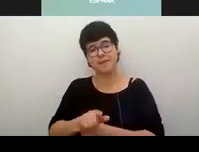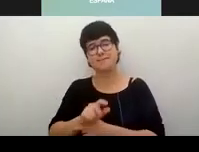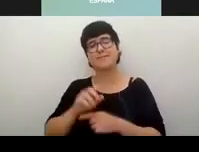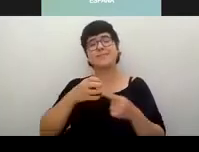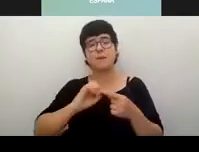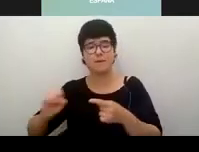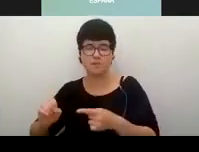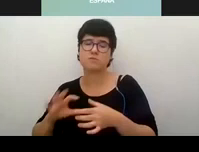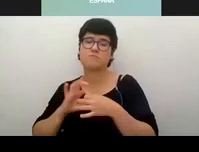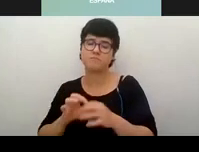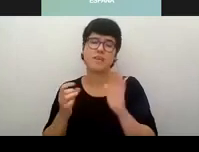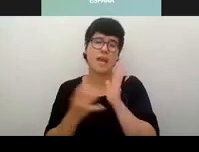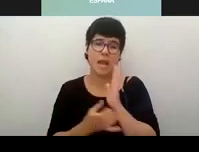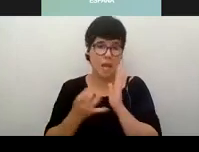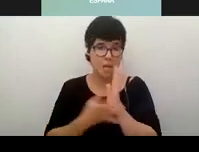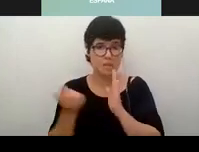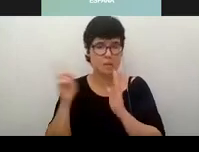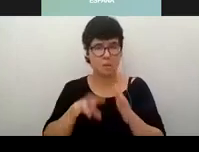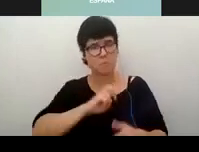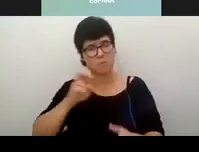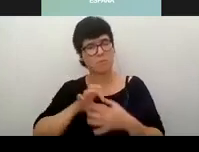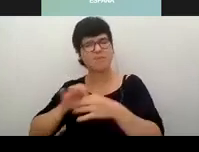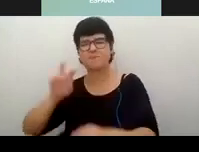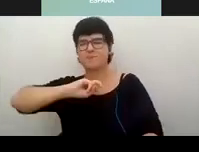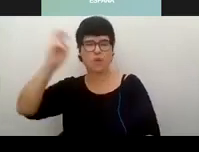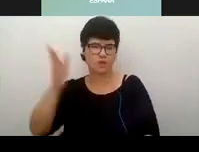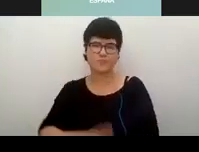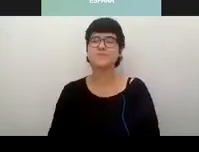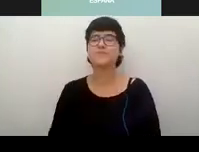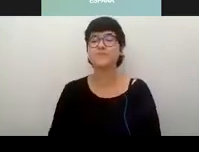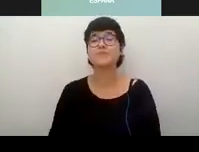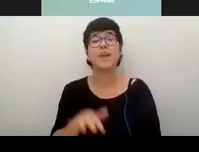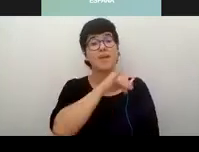esos son otras